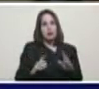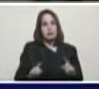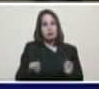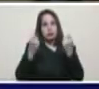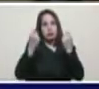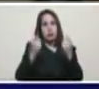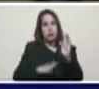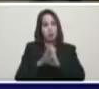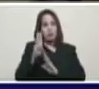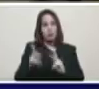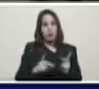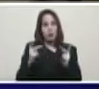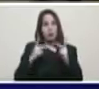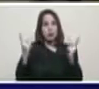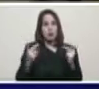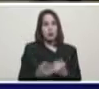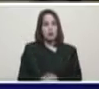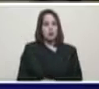prosperidad